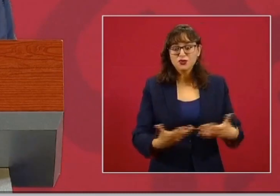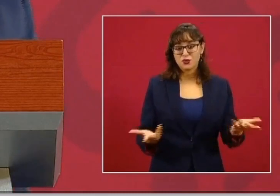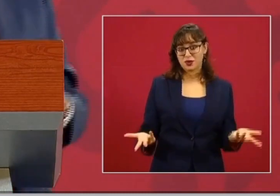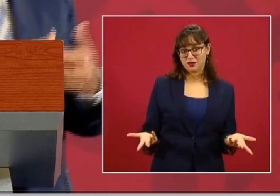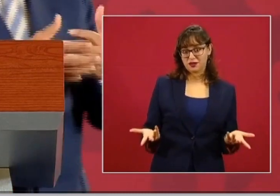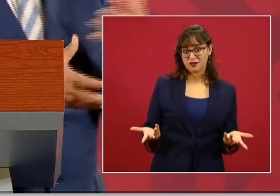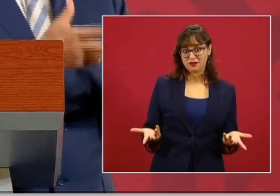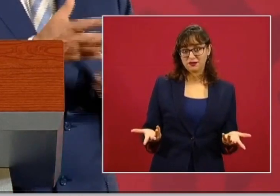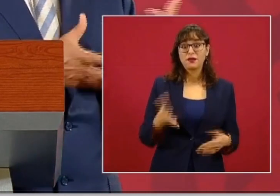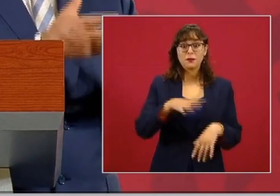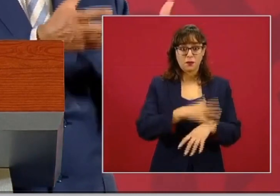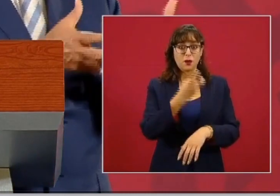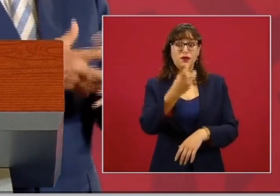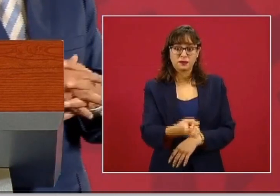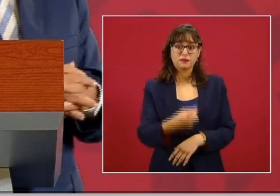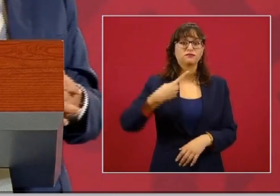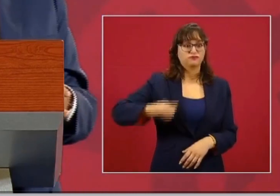operación.